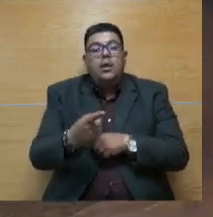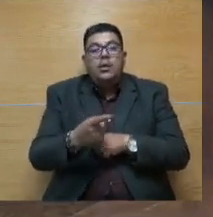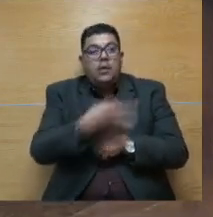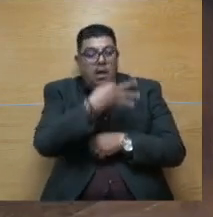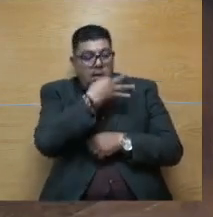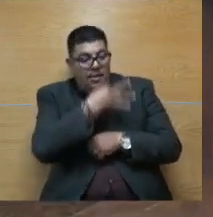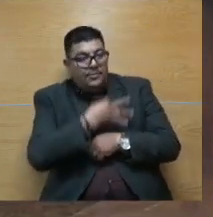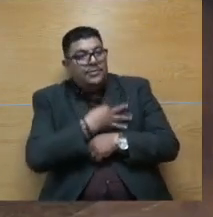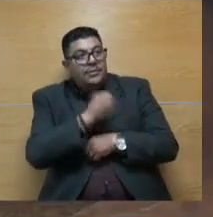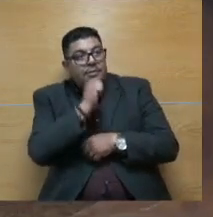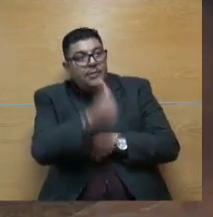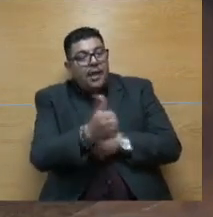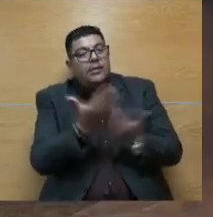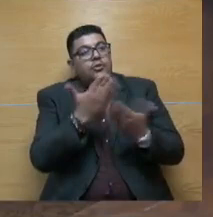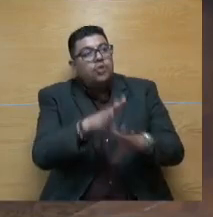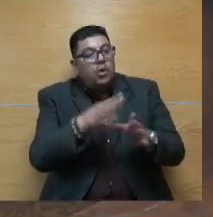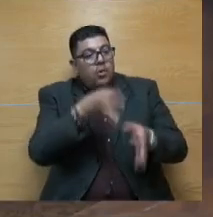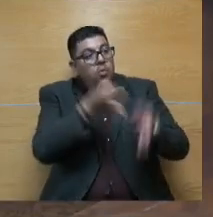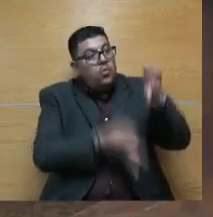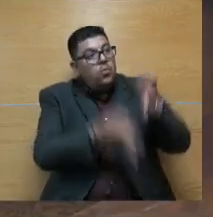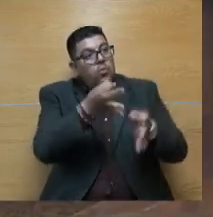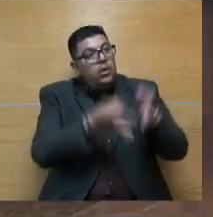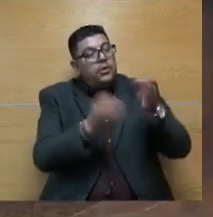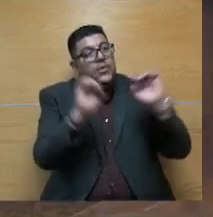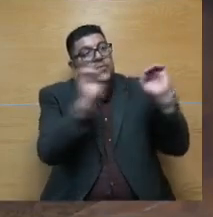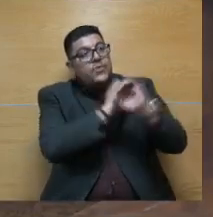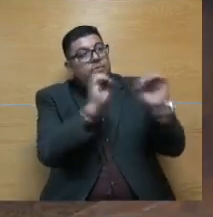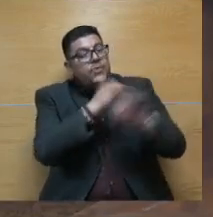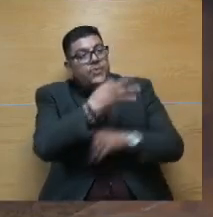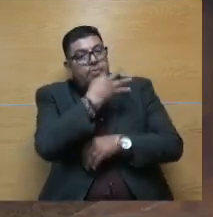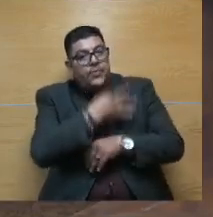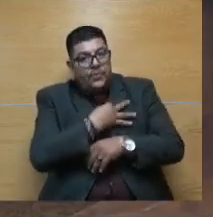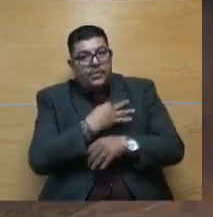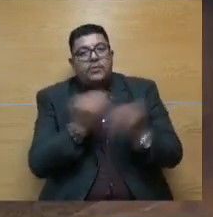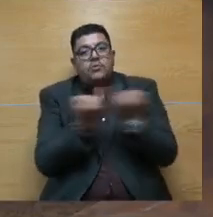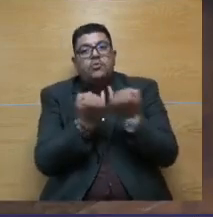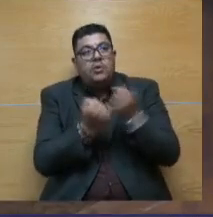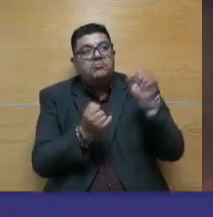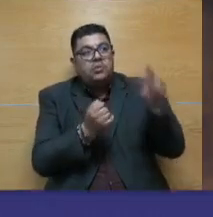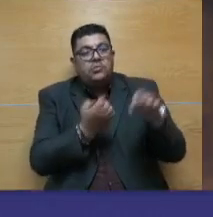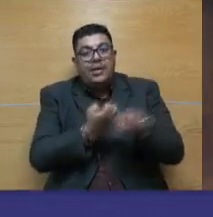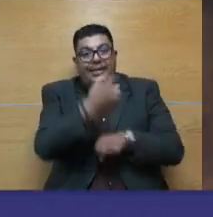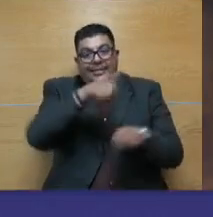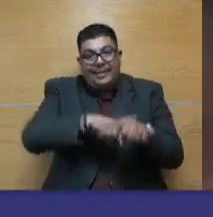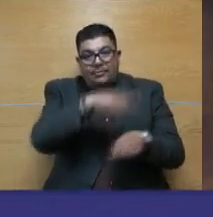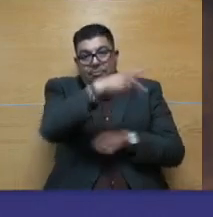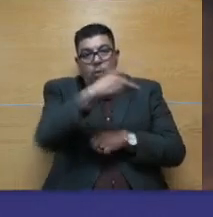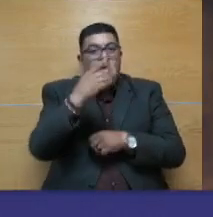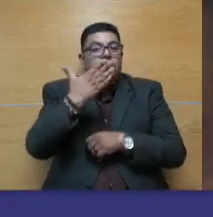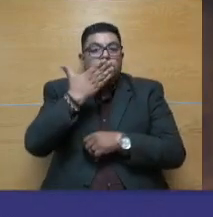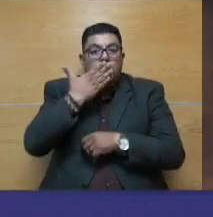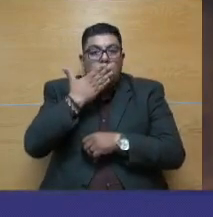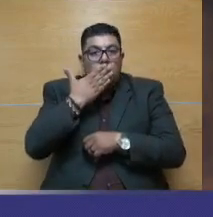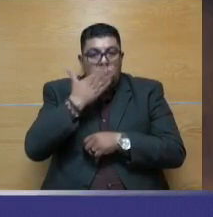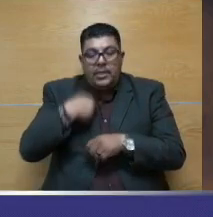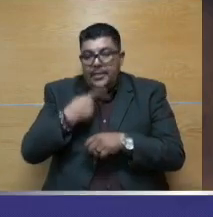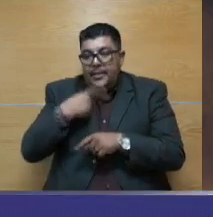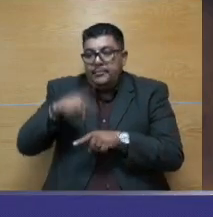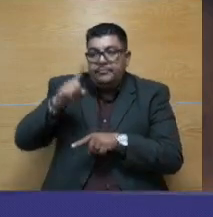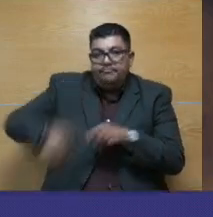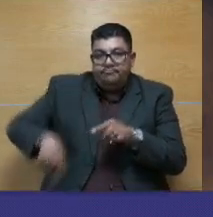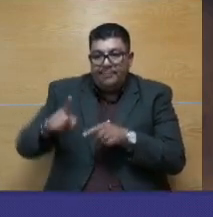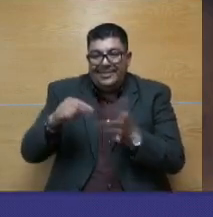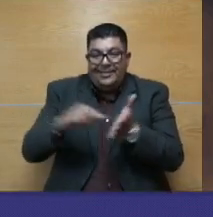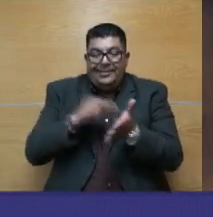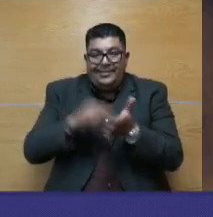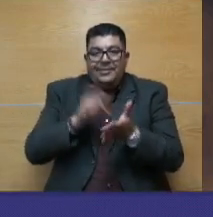interposición de diversos juicios ciudadanos así como de la sentencia emitida por el tribunal Estatal electoral de Sonora que revocó la resolución de